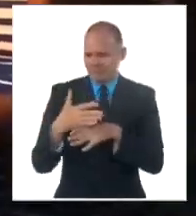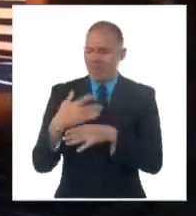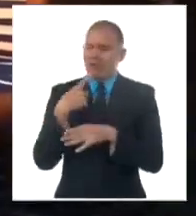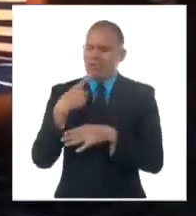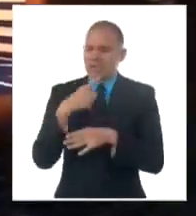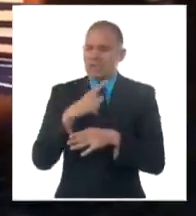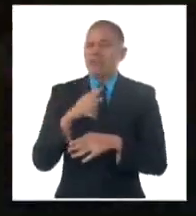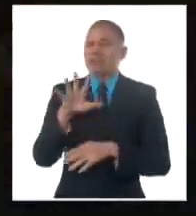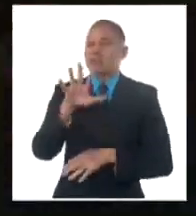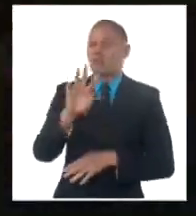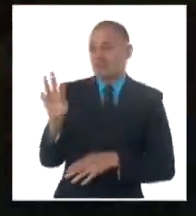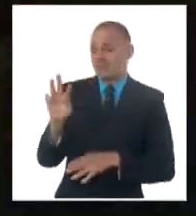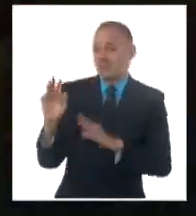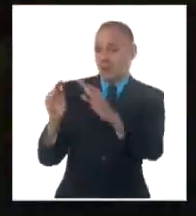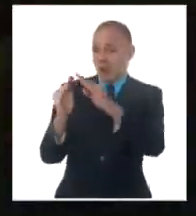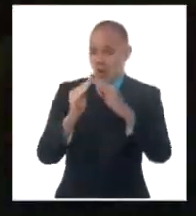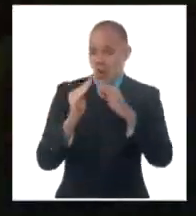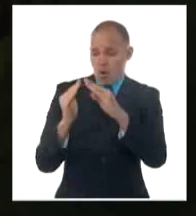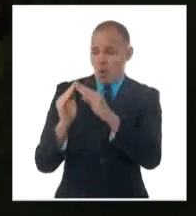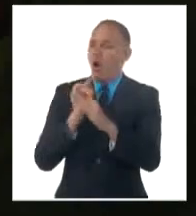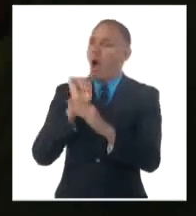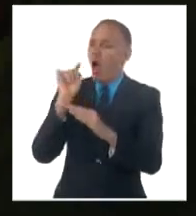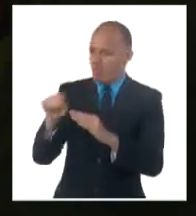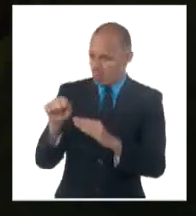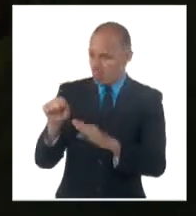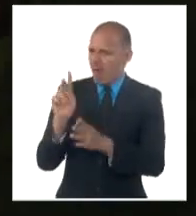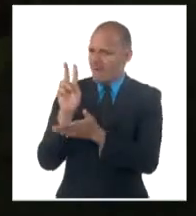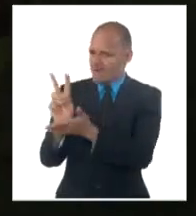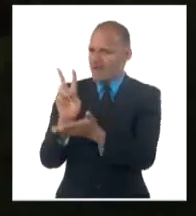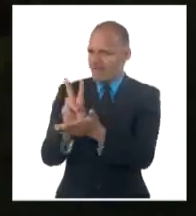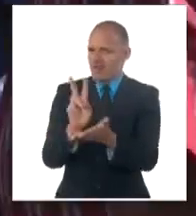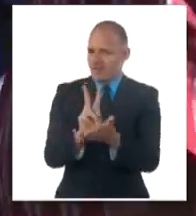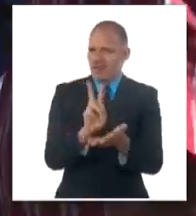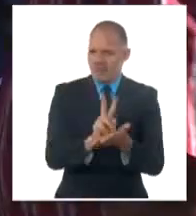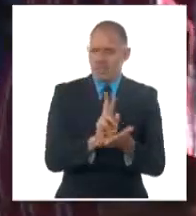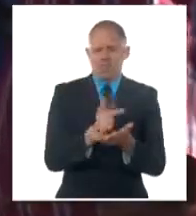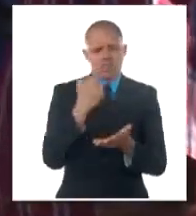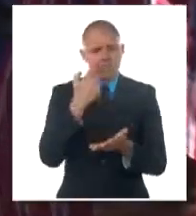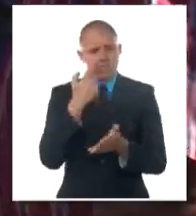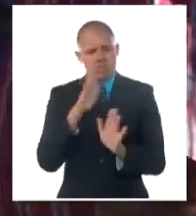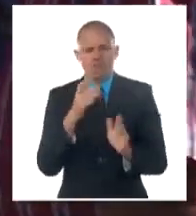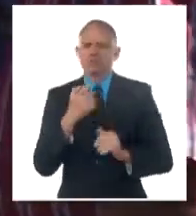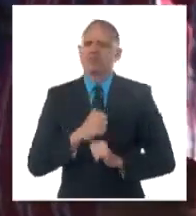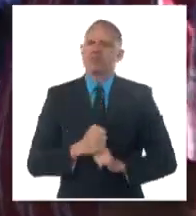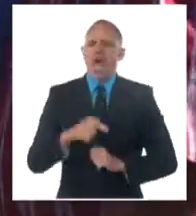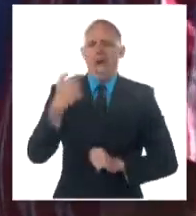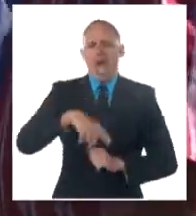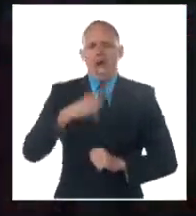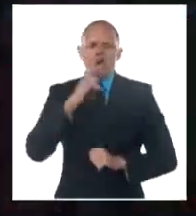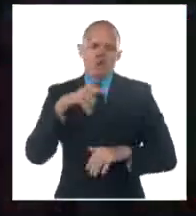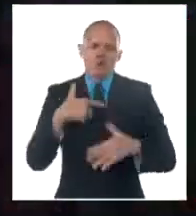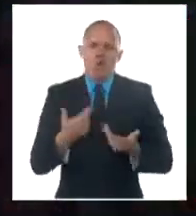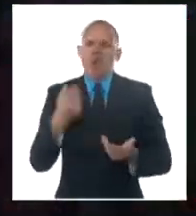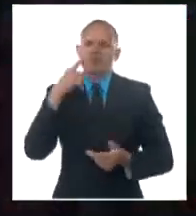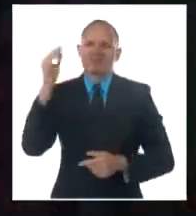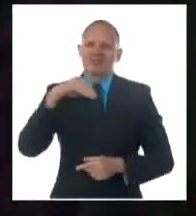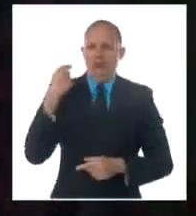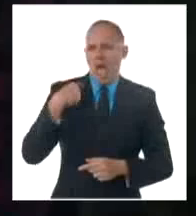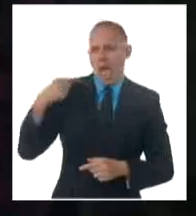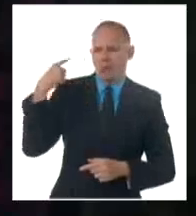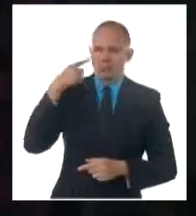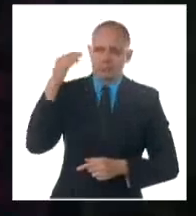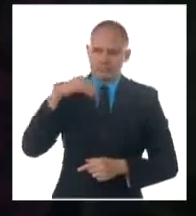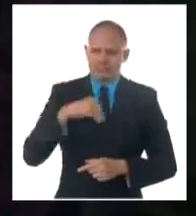53 comunidades. De forma general, se evaluó la implementación de las ideas, conceptos y directrices emanados del octavo Congreso del